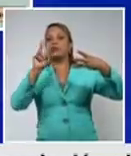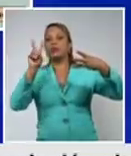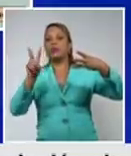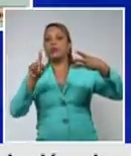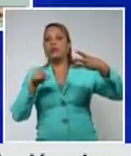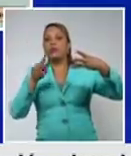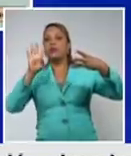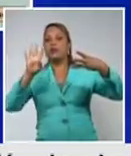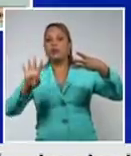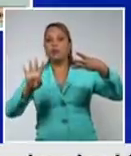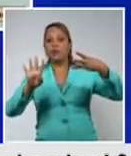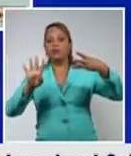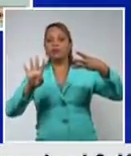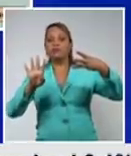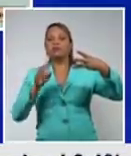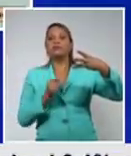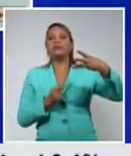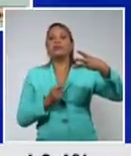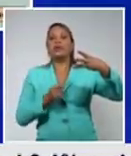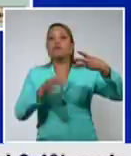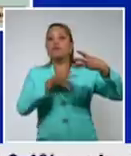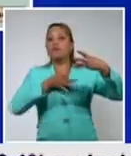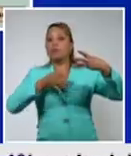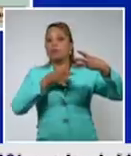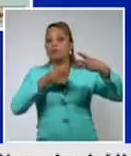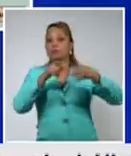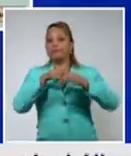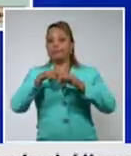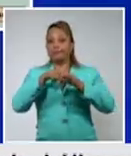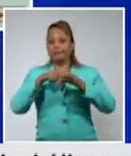152,4. El municipio especial,